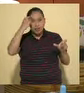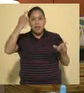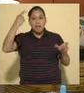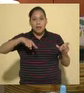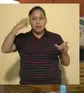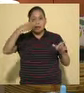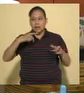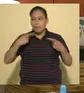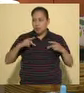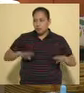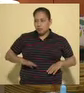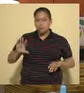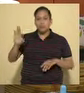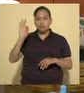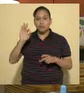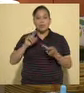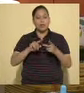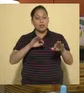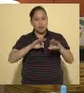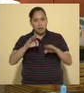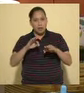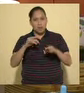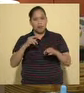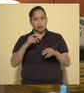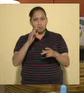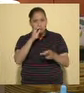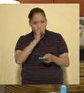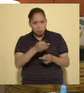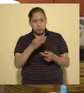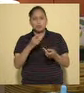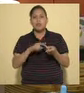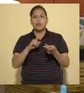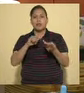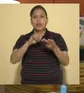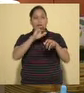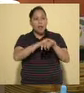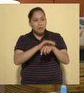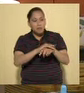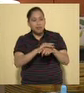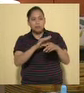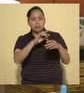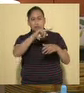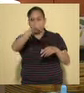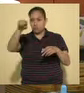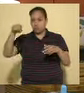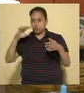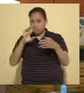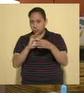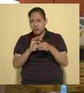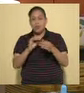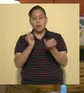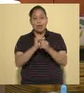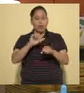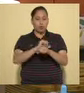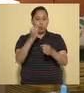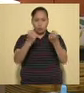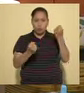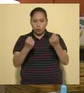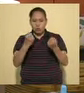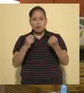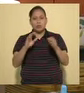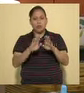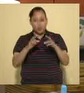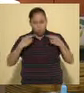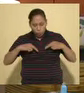la pareja que tienes, el trabajo que aceptas, los amigos que te rodean, hasta el coche que tienes, la manera